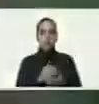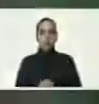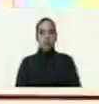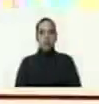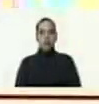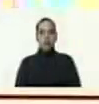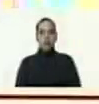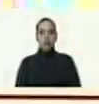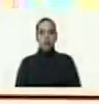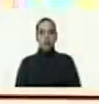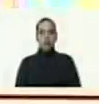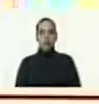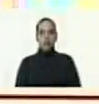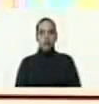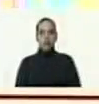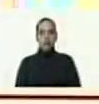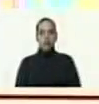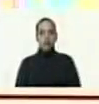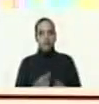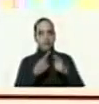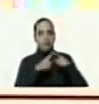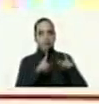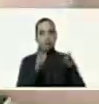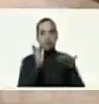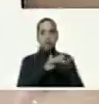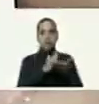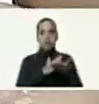De Reinaldo Pérez Só, Matadero.